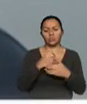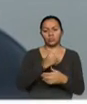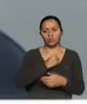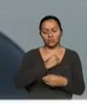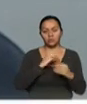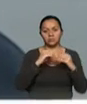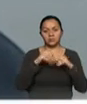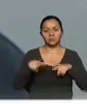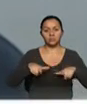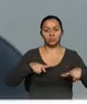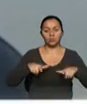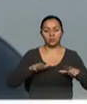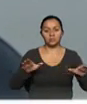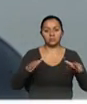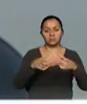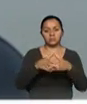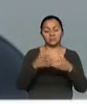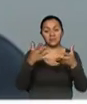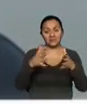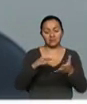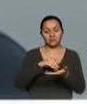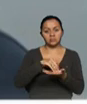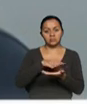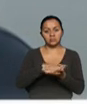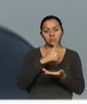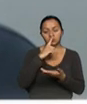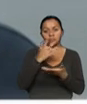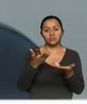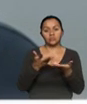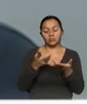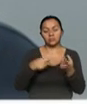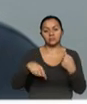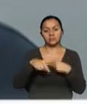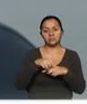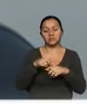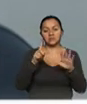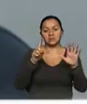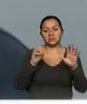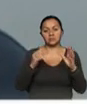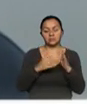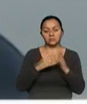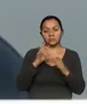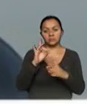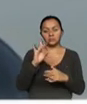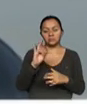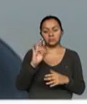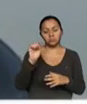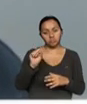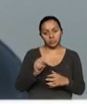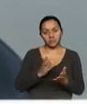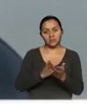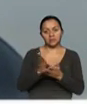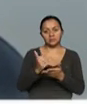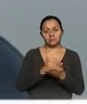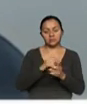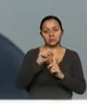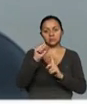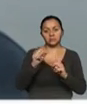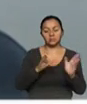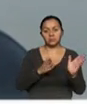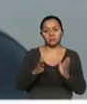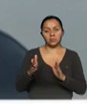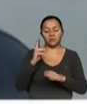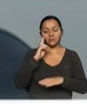de establecimientos que están contemplados en el Acuerdo 6987 podrán acceder al sistema,